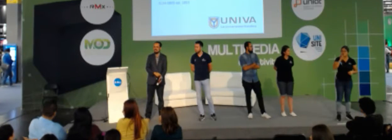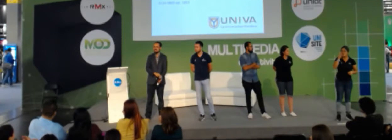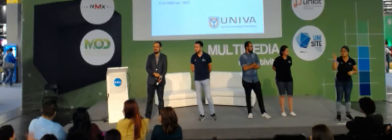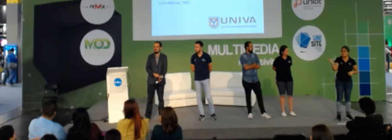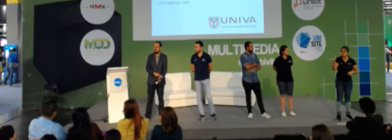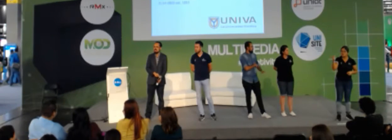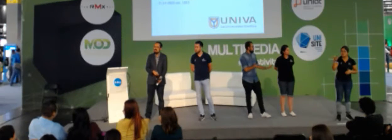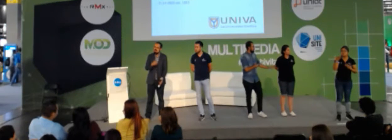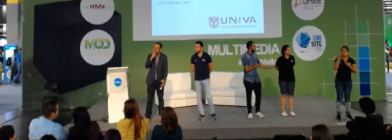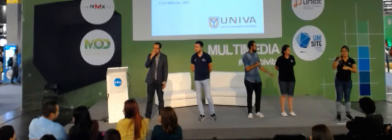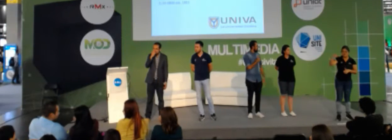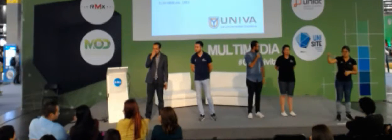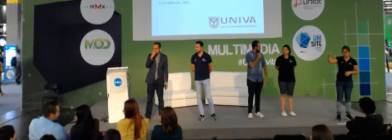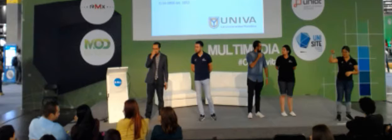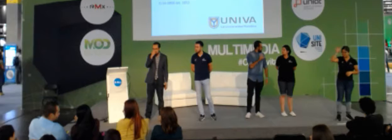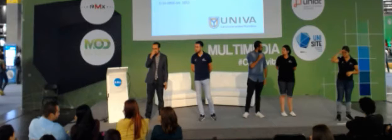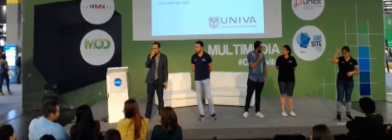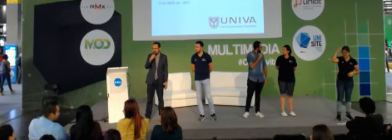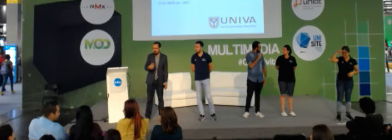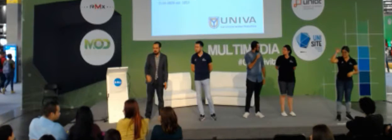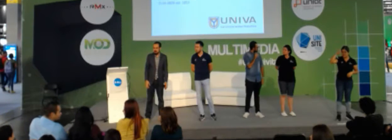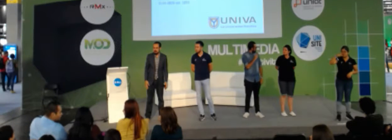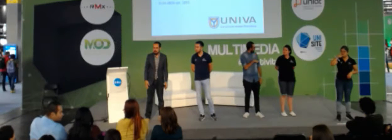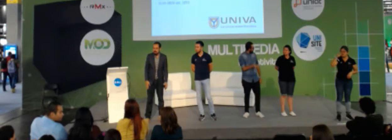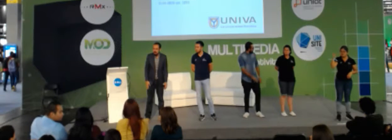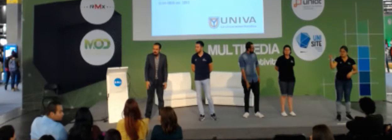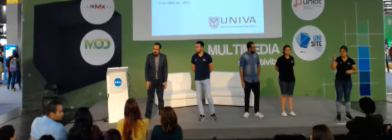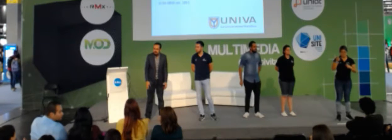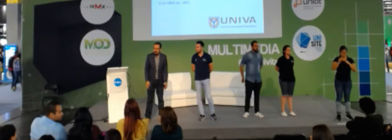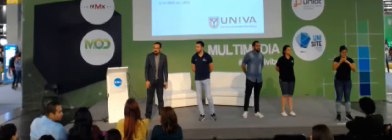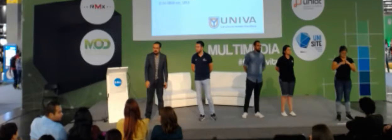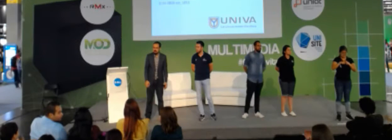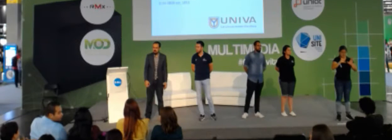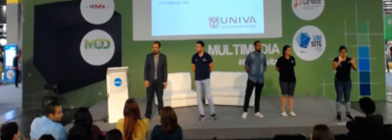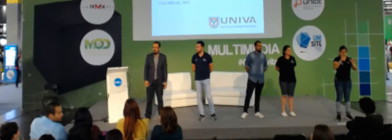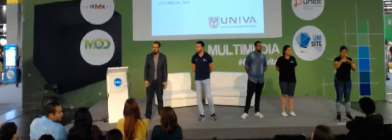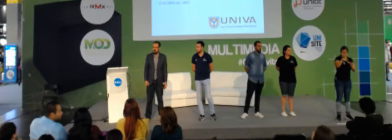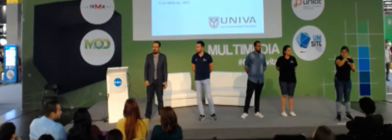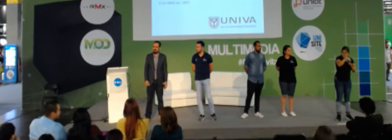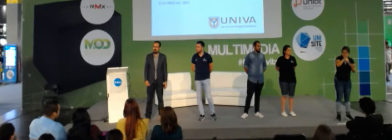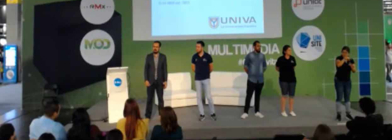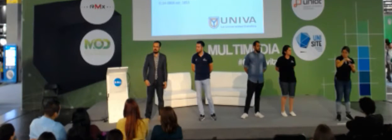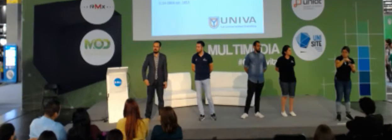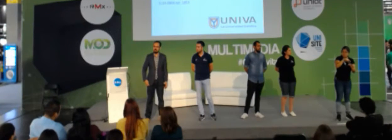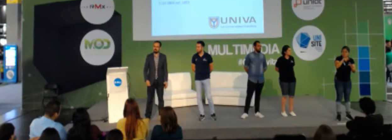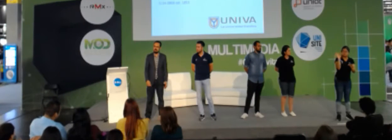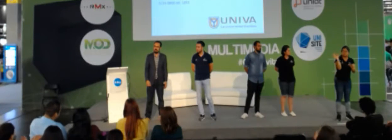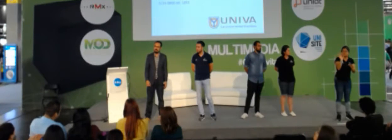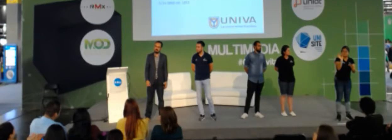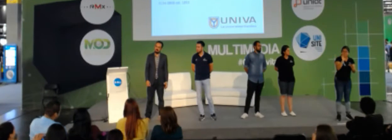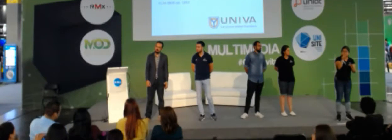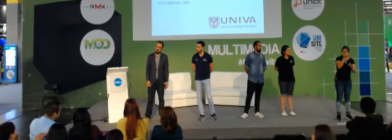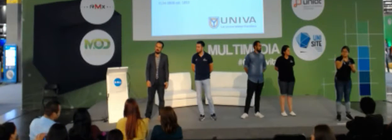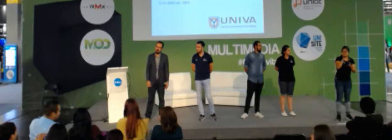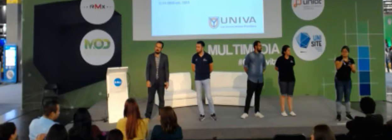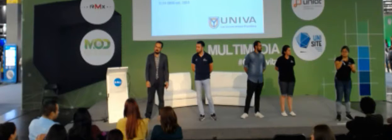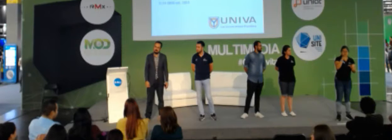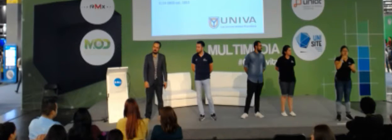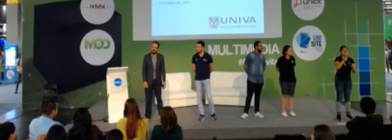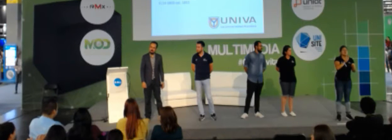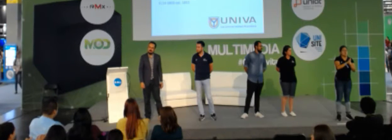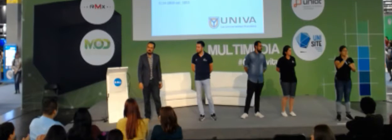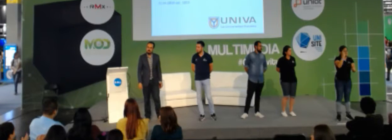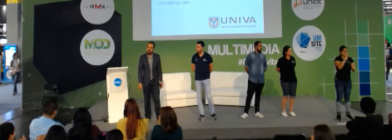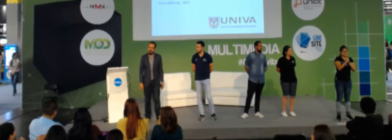la experiencia que tienen desde que crearon la comunidad. Si tuvieron, ¿cuáles son las dificultades